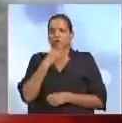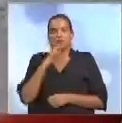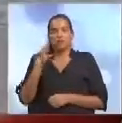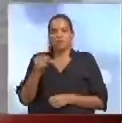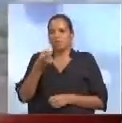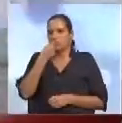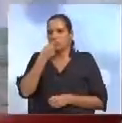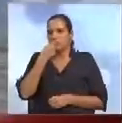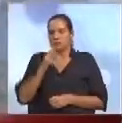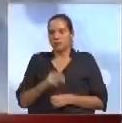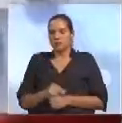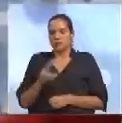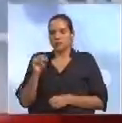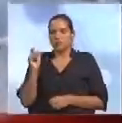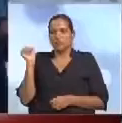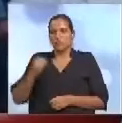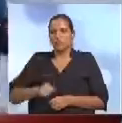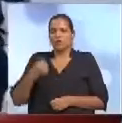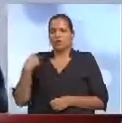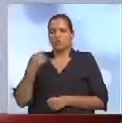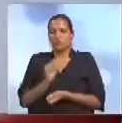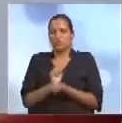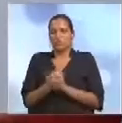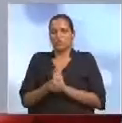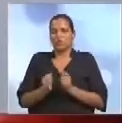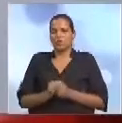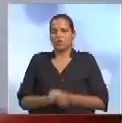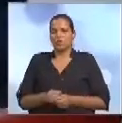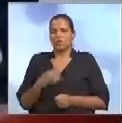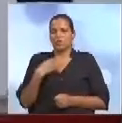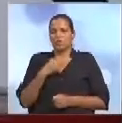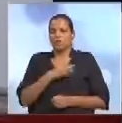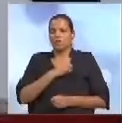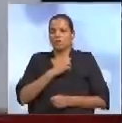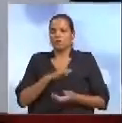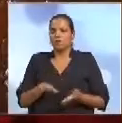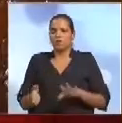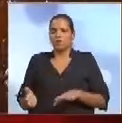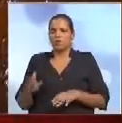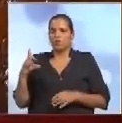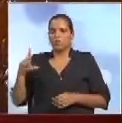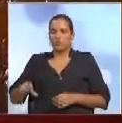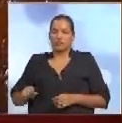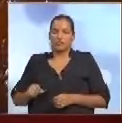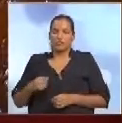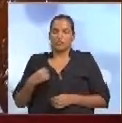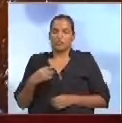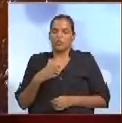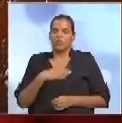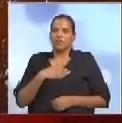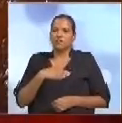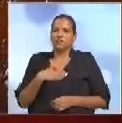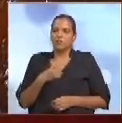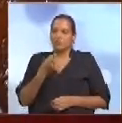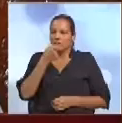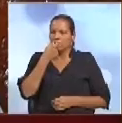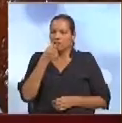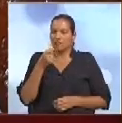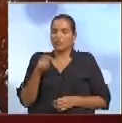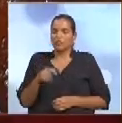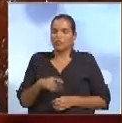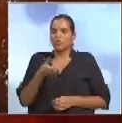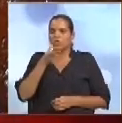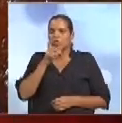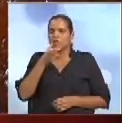automediquen, ya que esto puede generar complicaciones y poner en peligro su salud. Hay que tomar paracetamol y beber